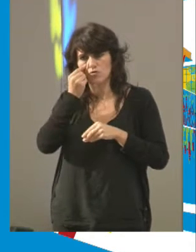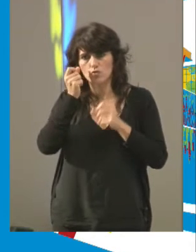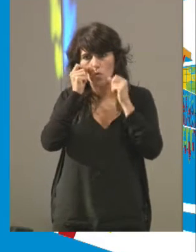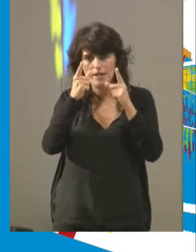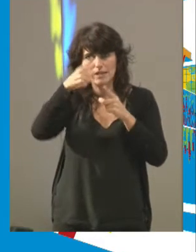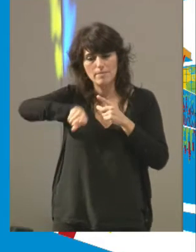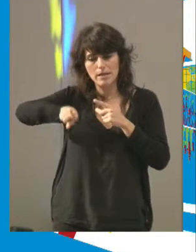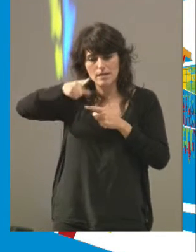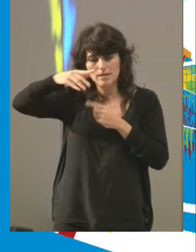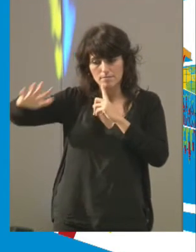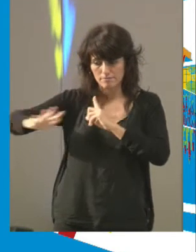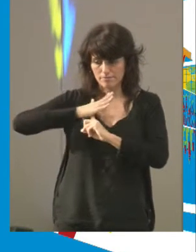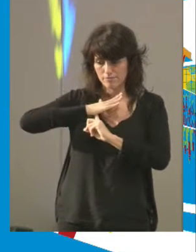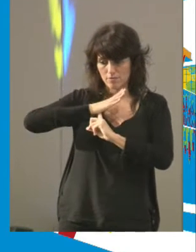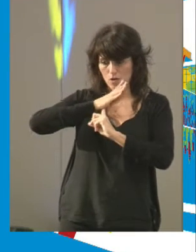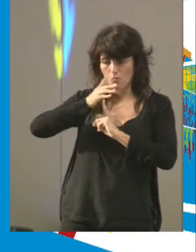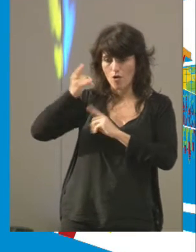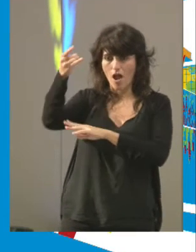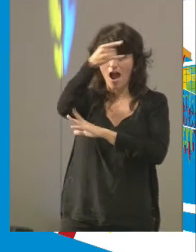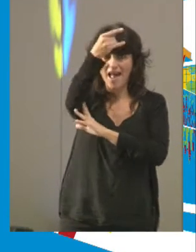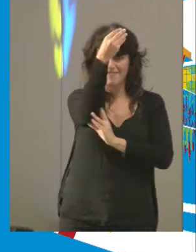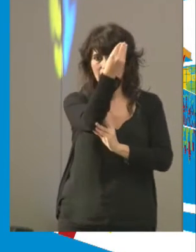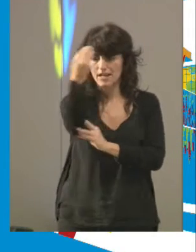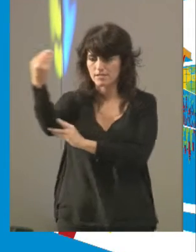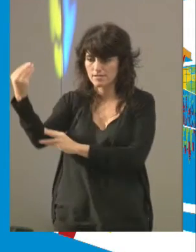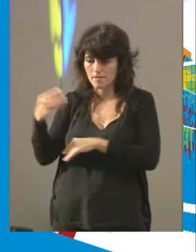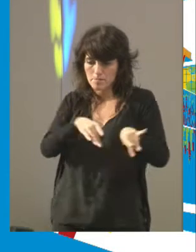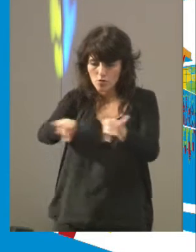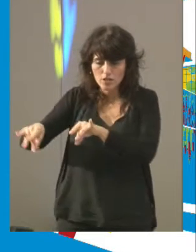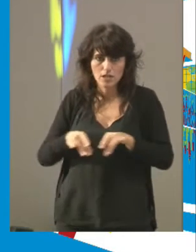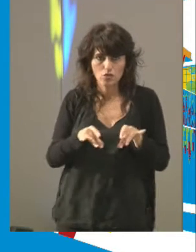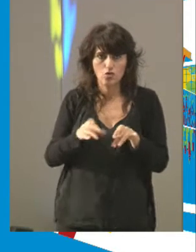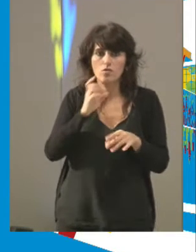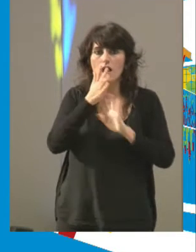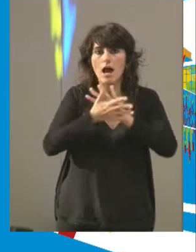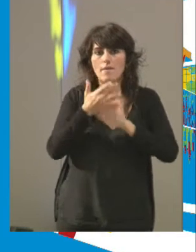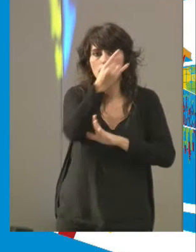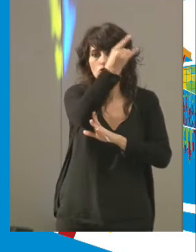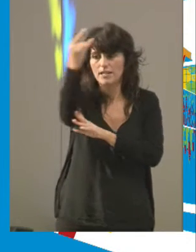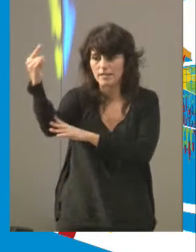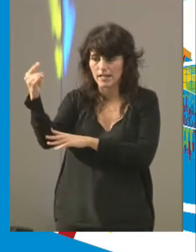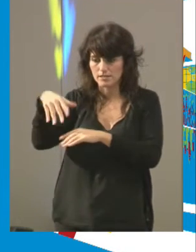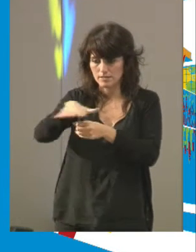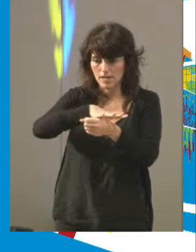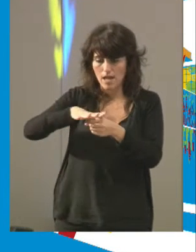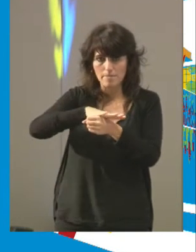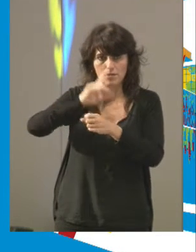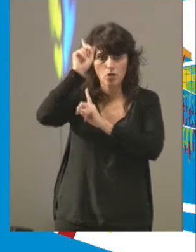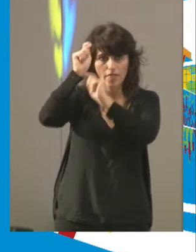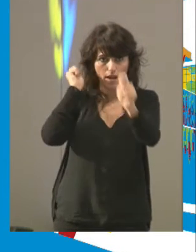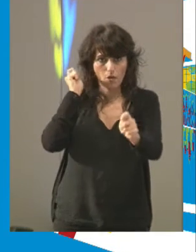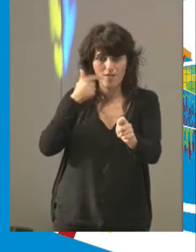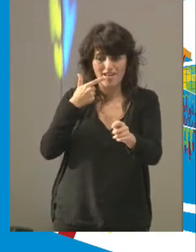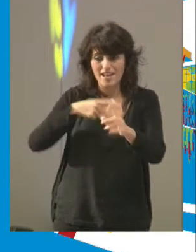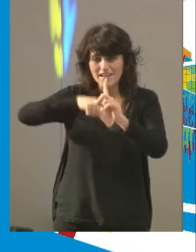muy condicionados por la propia concentración de antenas que había en el territorio. Cuando hablábamos de antenas en el ámbito urbano de Zaragoza, ese nivel de